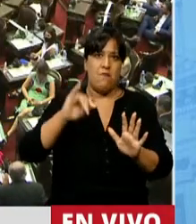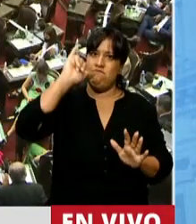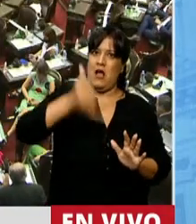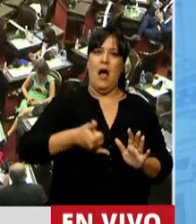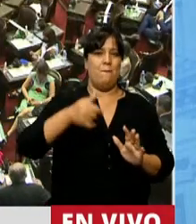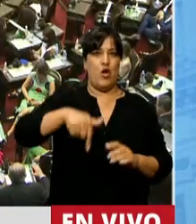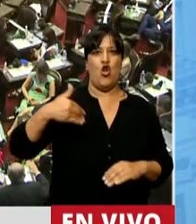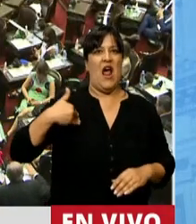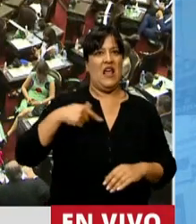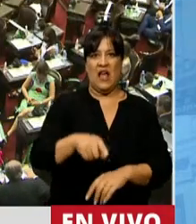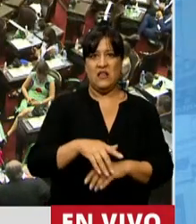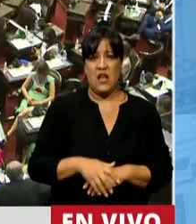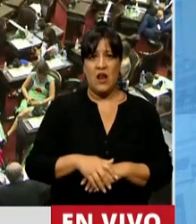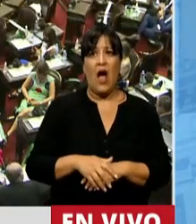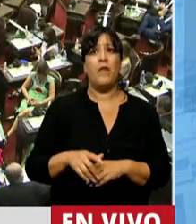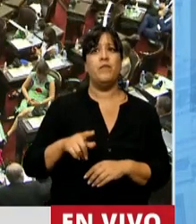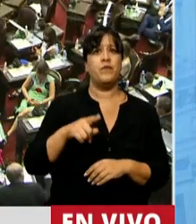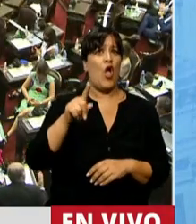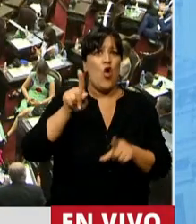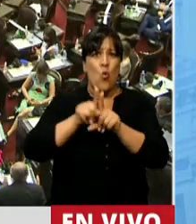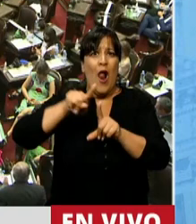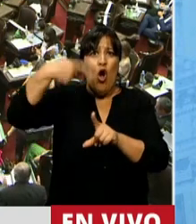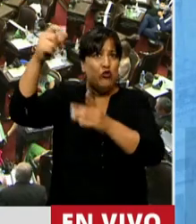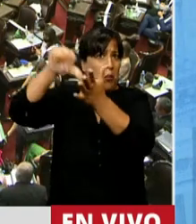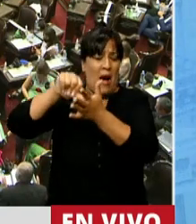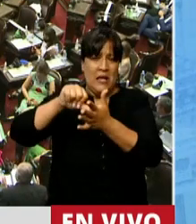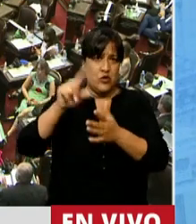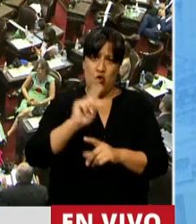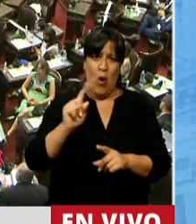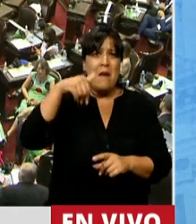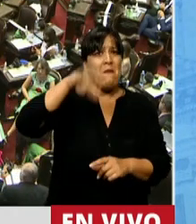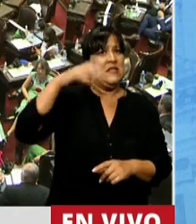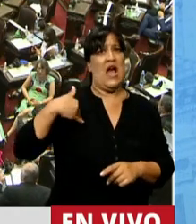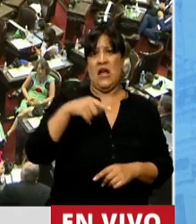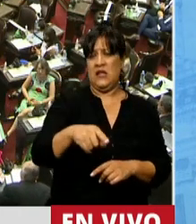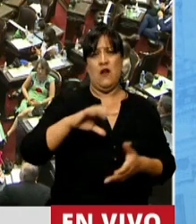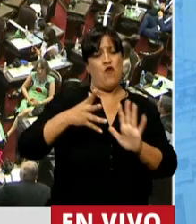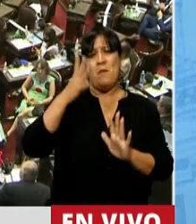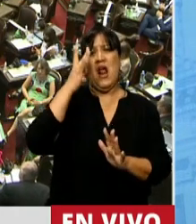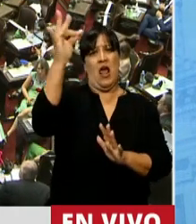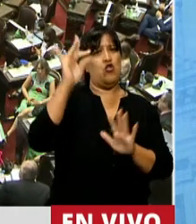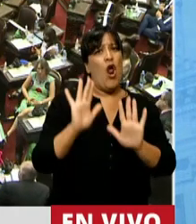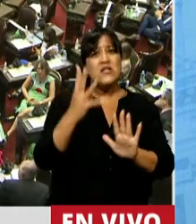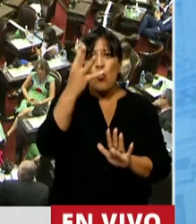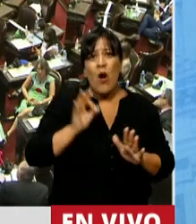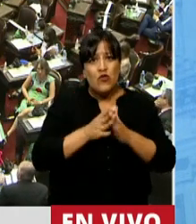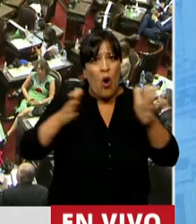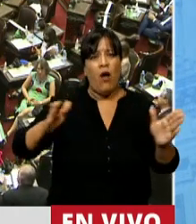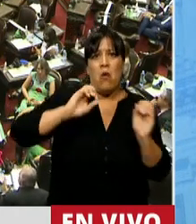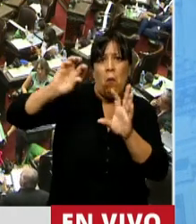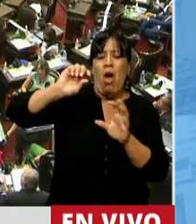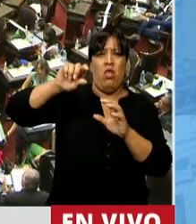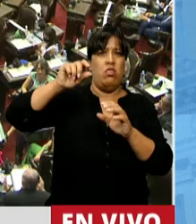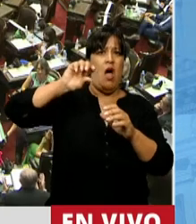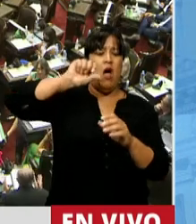del continente que se le acerque a la Argentina. Y eso fue producto de 4 años de gobierno. Cuando